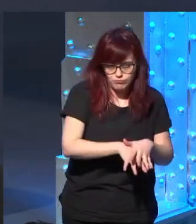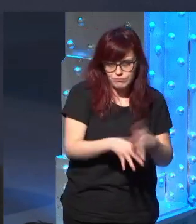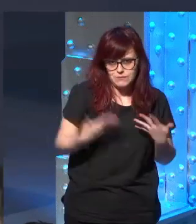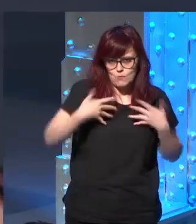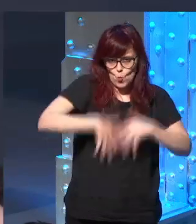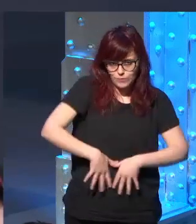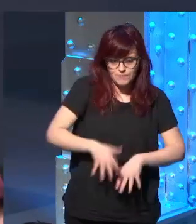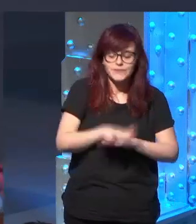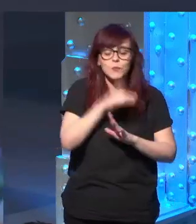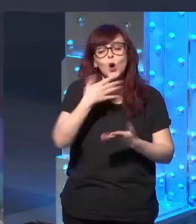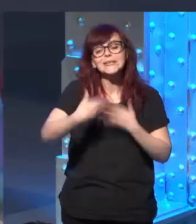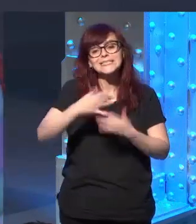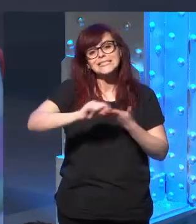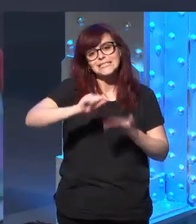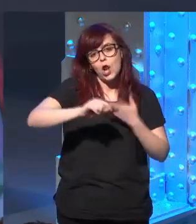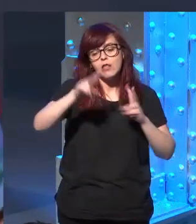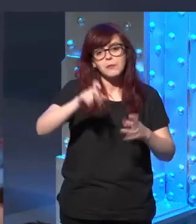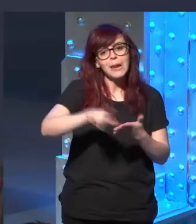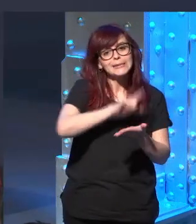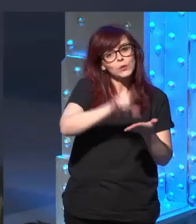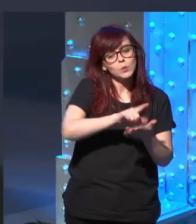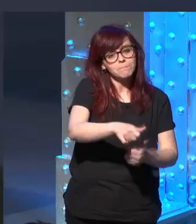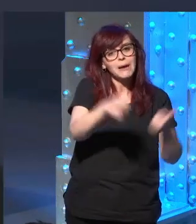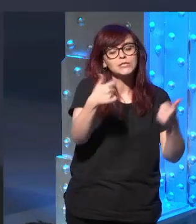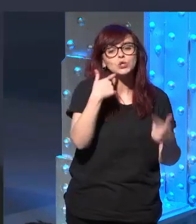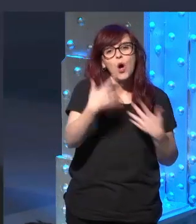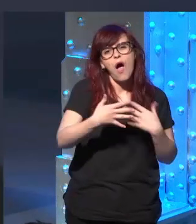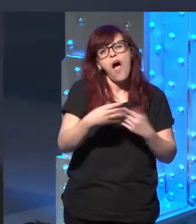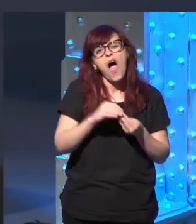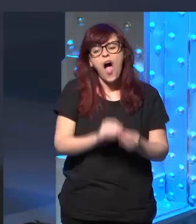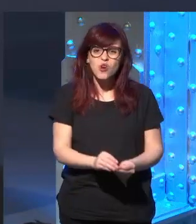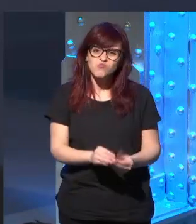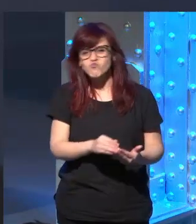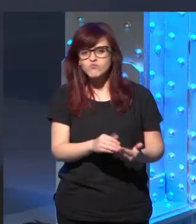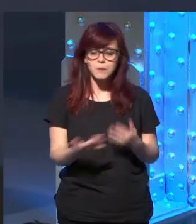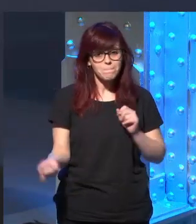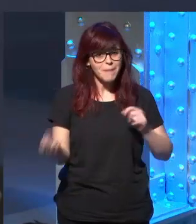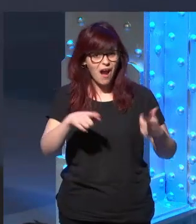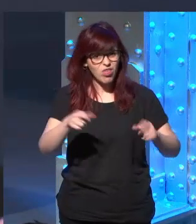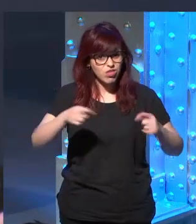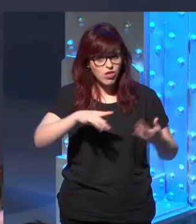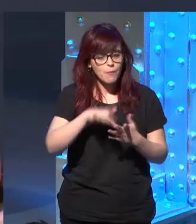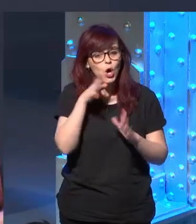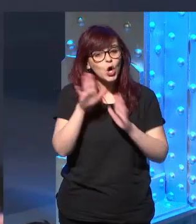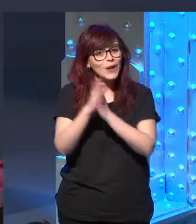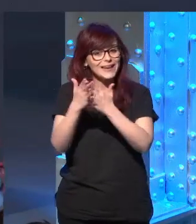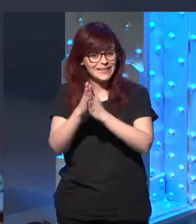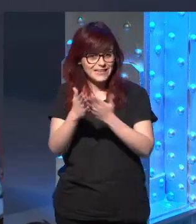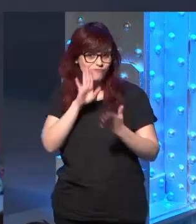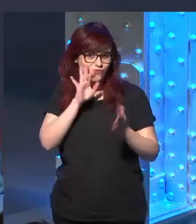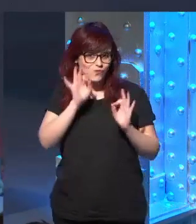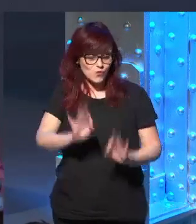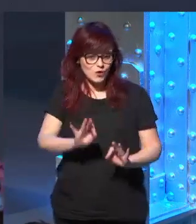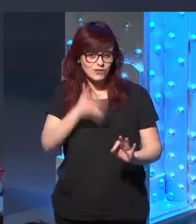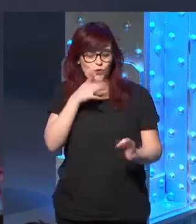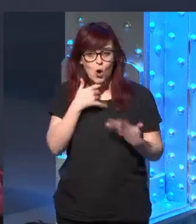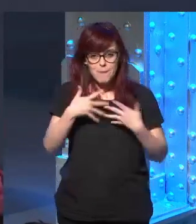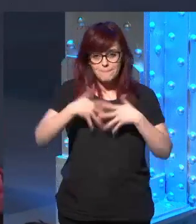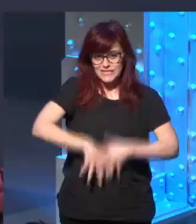como escritora y además de literatura, creo que lo que hago es más o menos similar, porque también creo que es una especie de inmersión